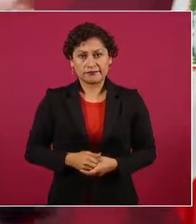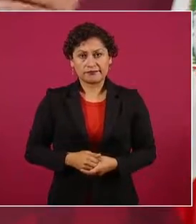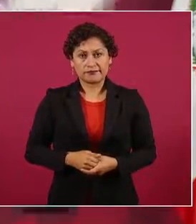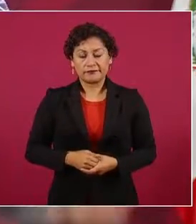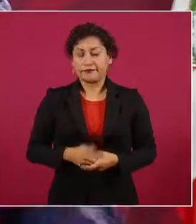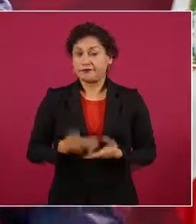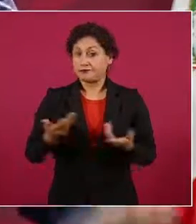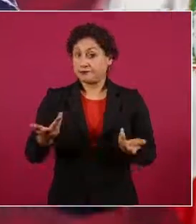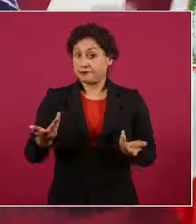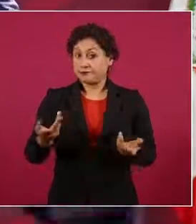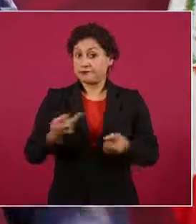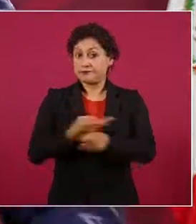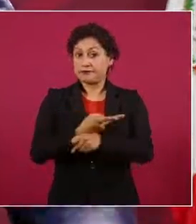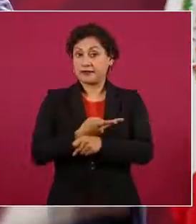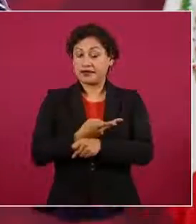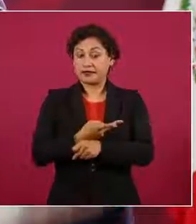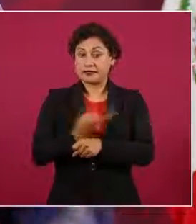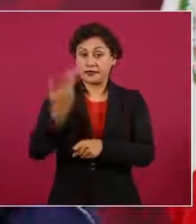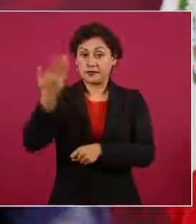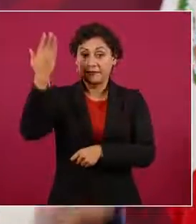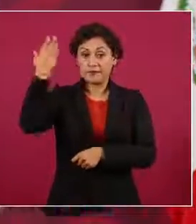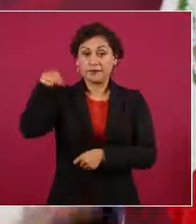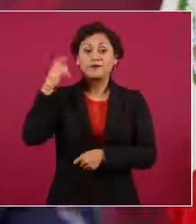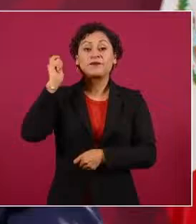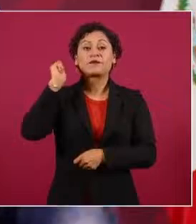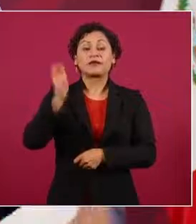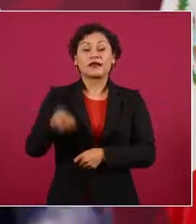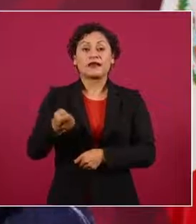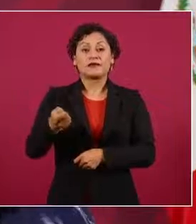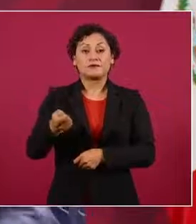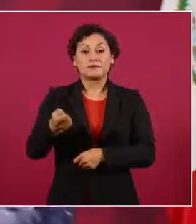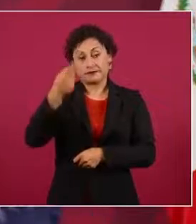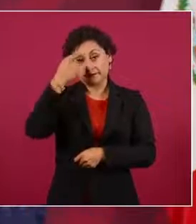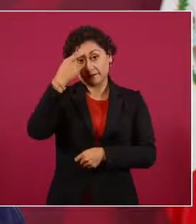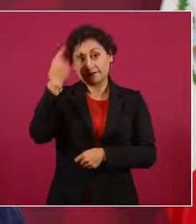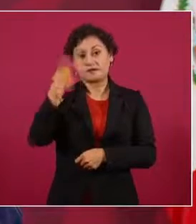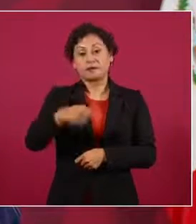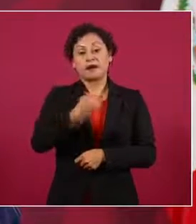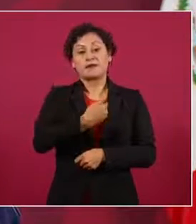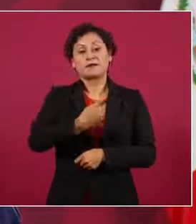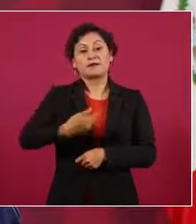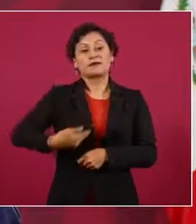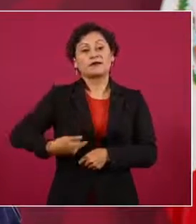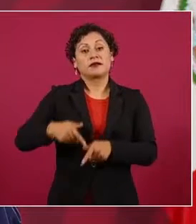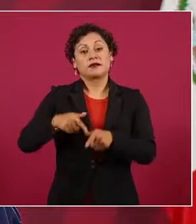Que para mantener en la presidencia